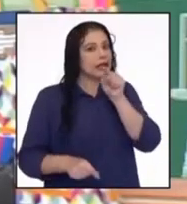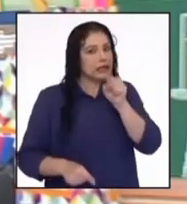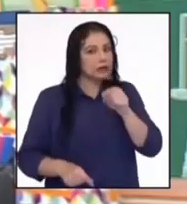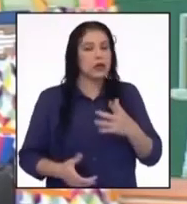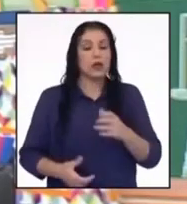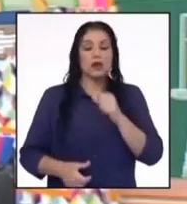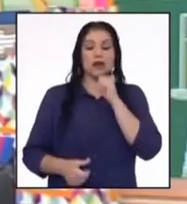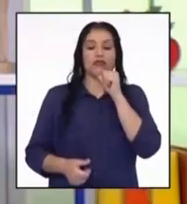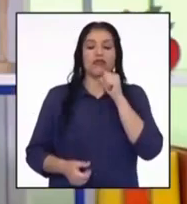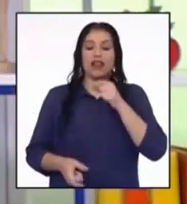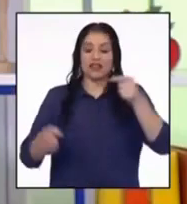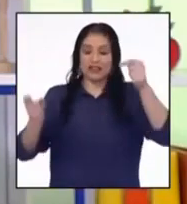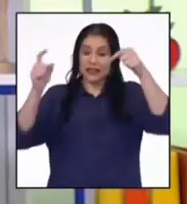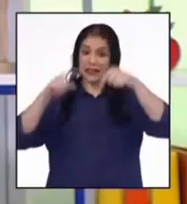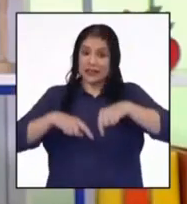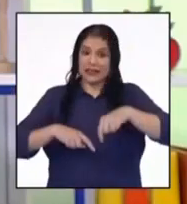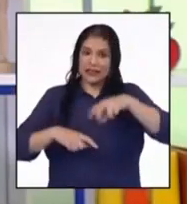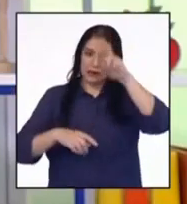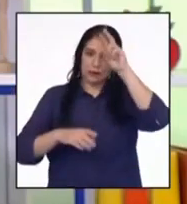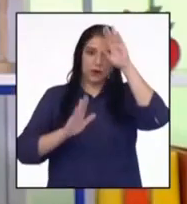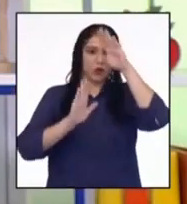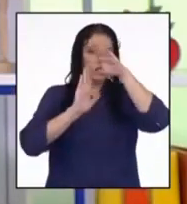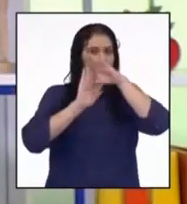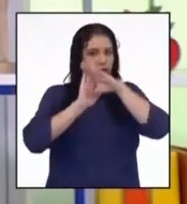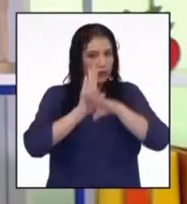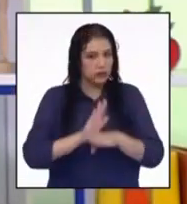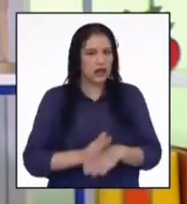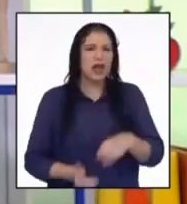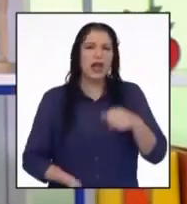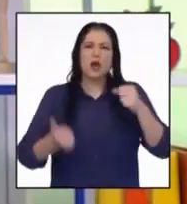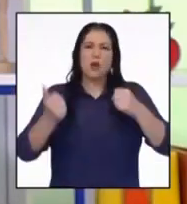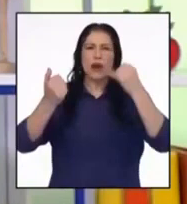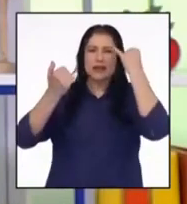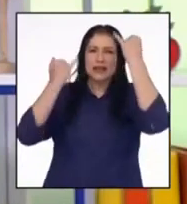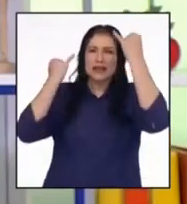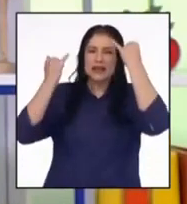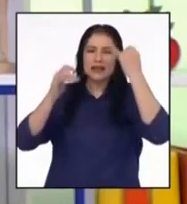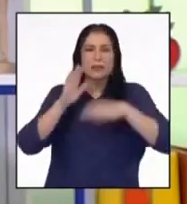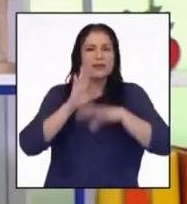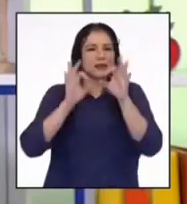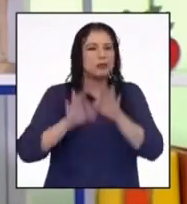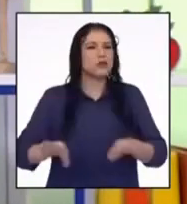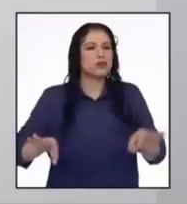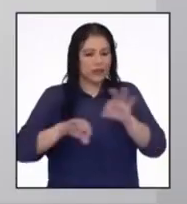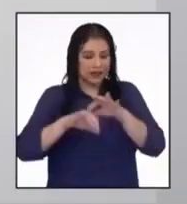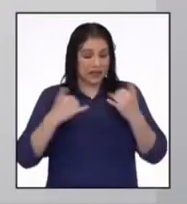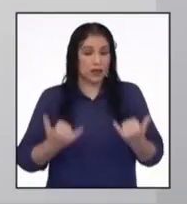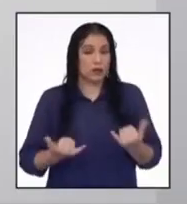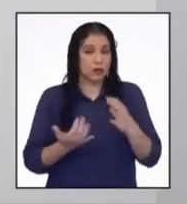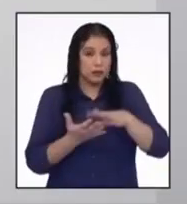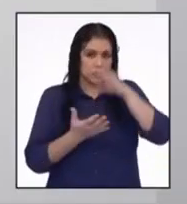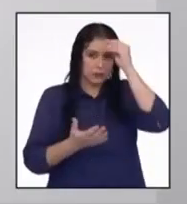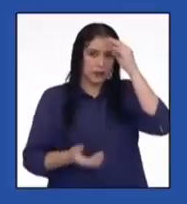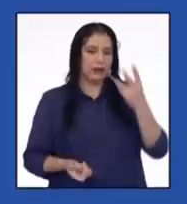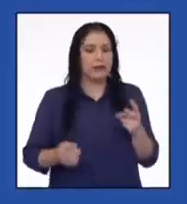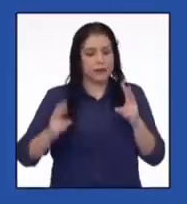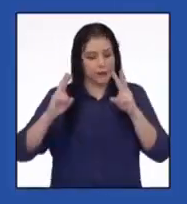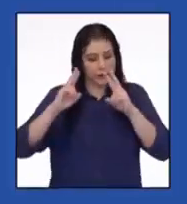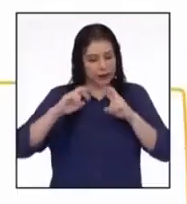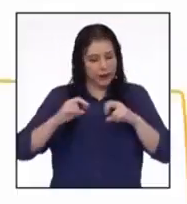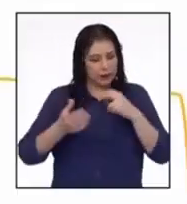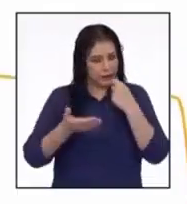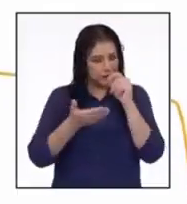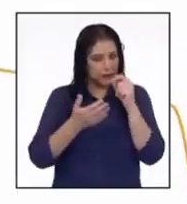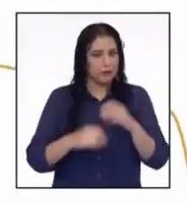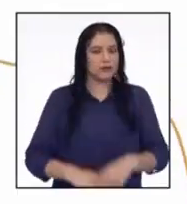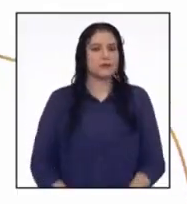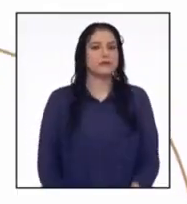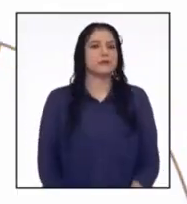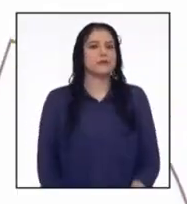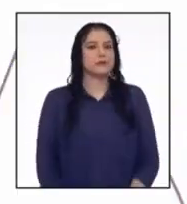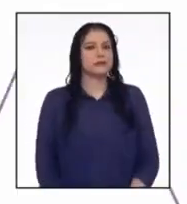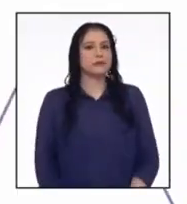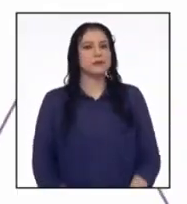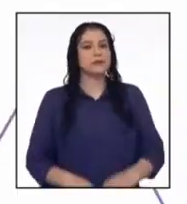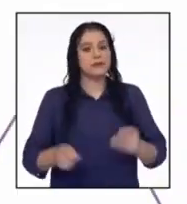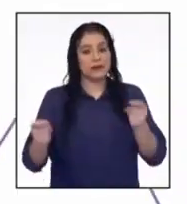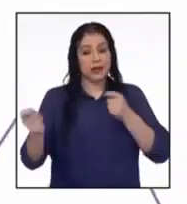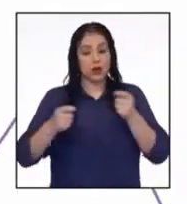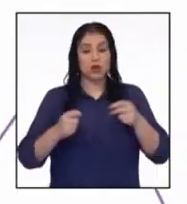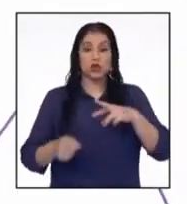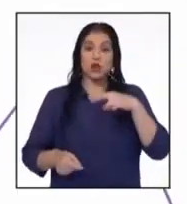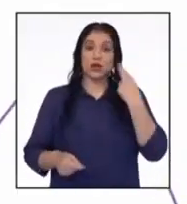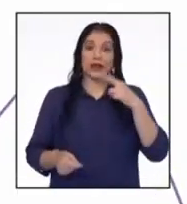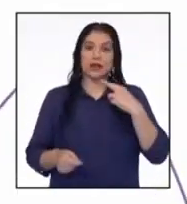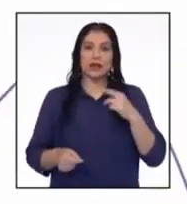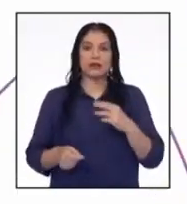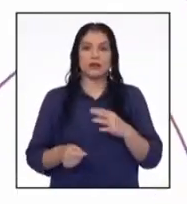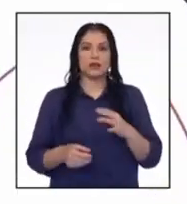hace falta reducir. Profesora, ¿cuáles serían las ideas clave que nos llevamos el día de hoy? Revisemos. La gestión de